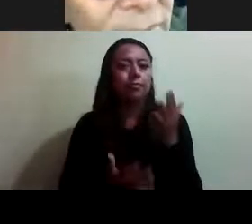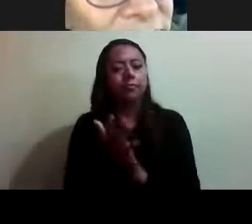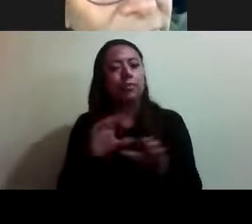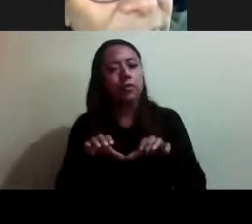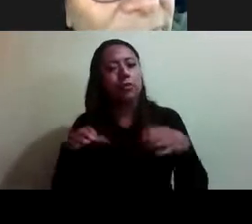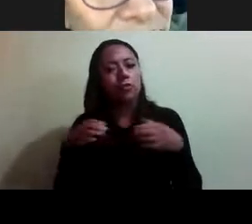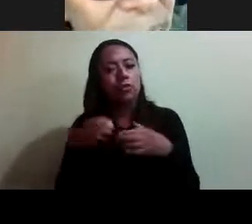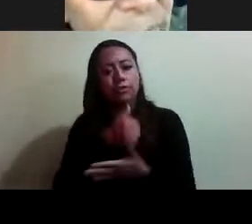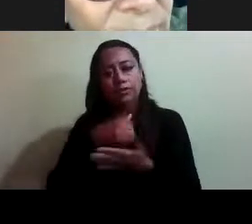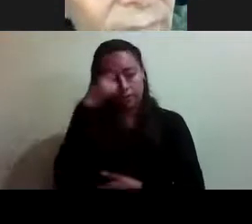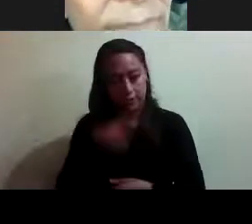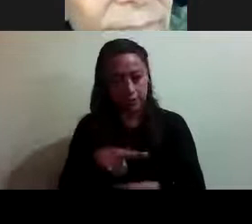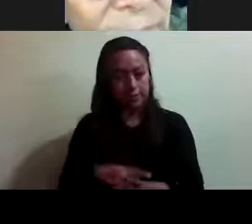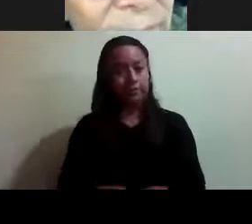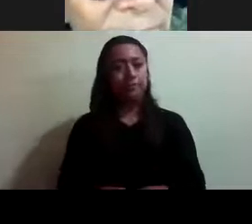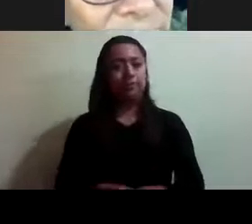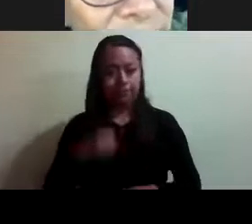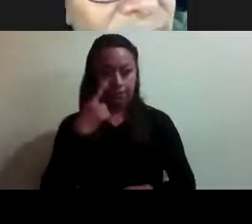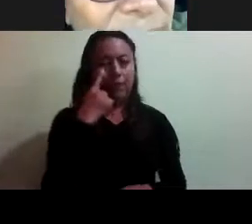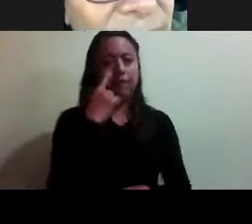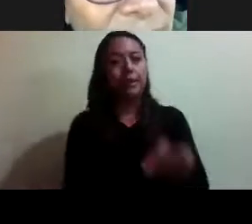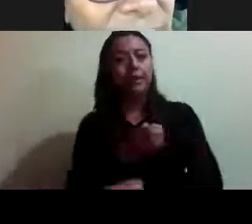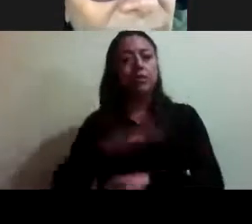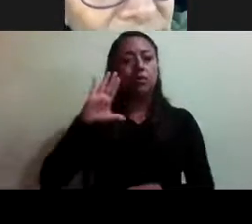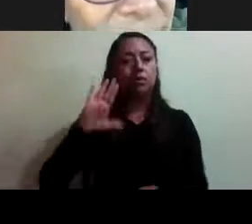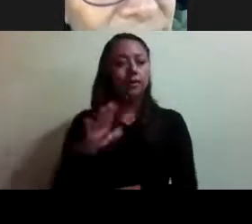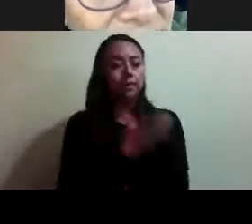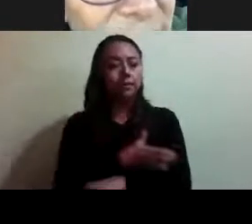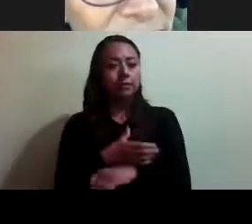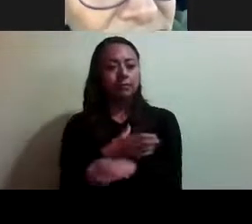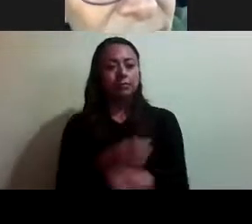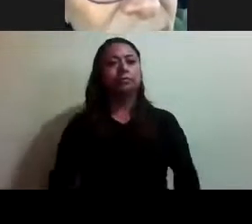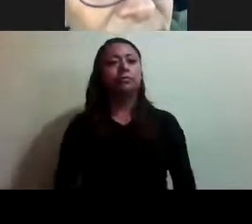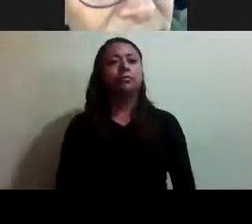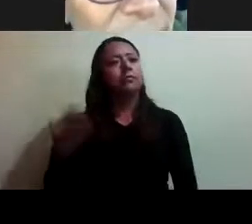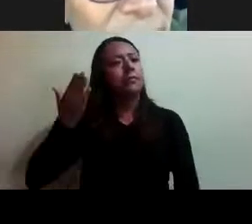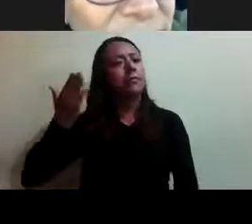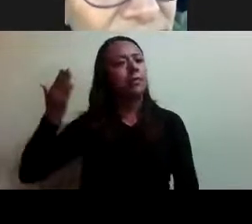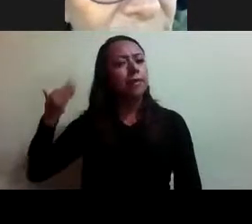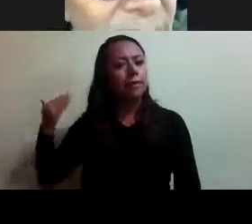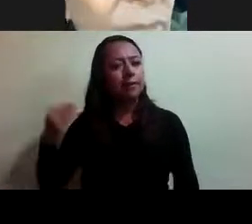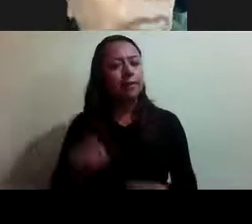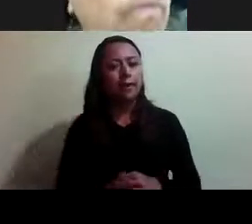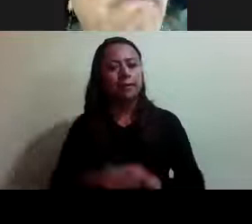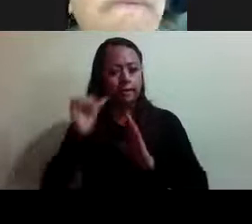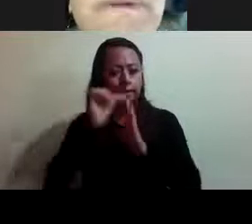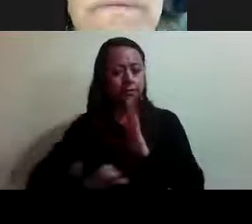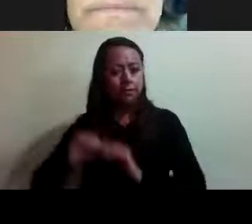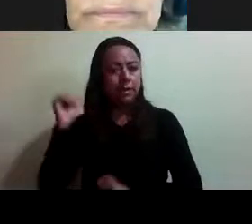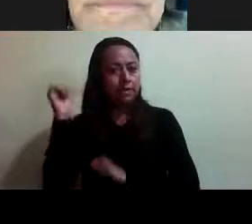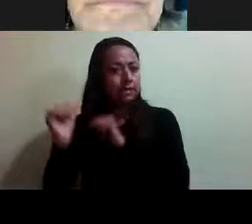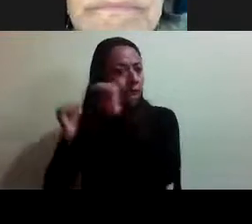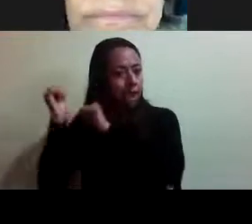de México. Miren ustedes, compañeras y compañeros, desde el mes de abril se han tratado